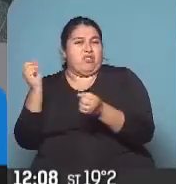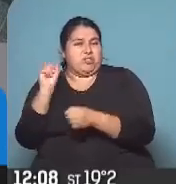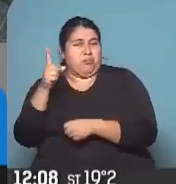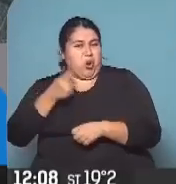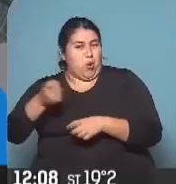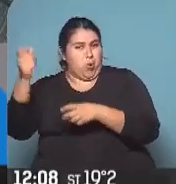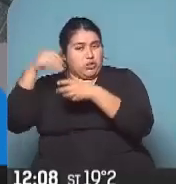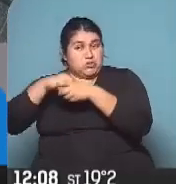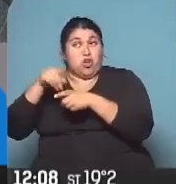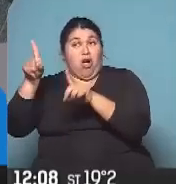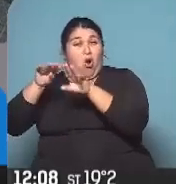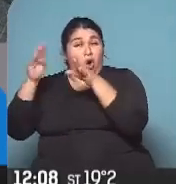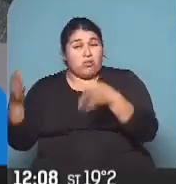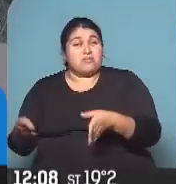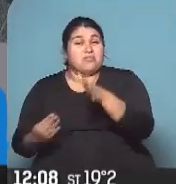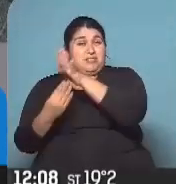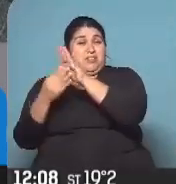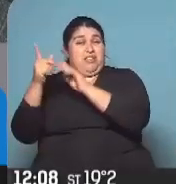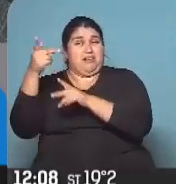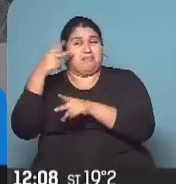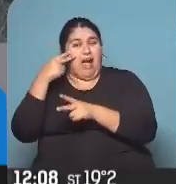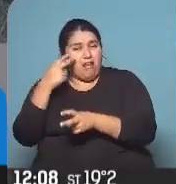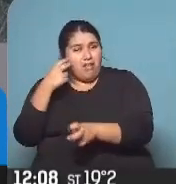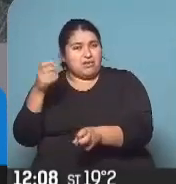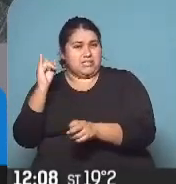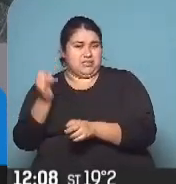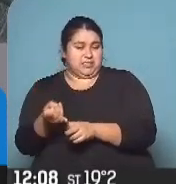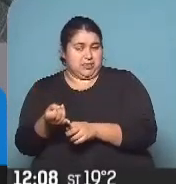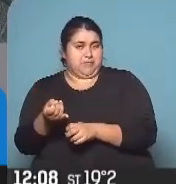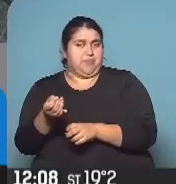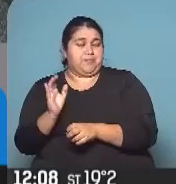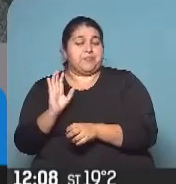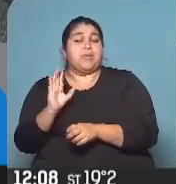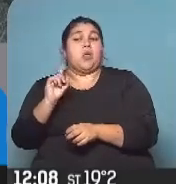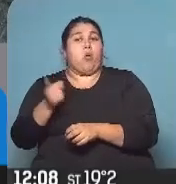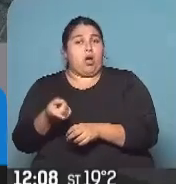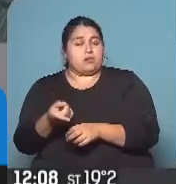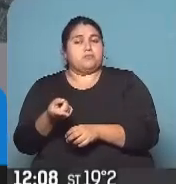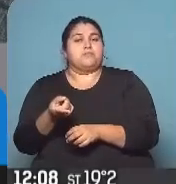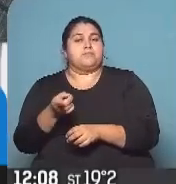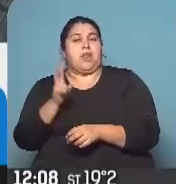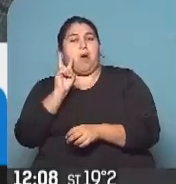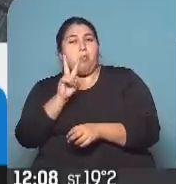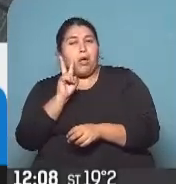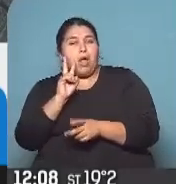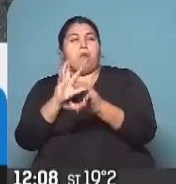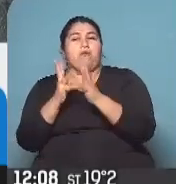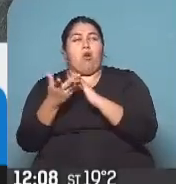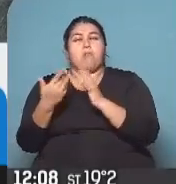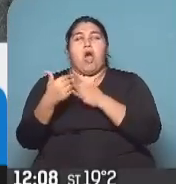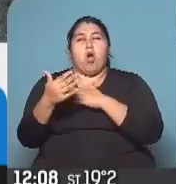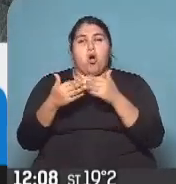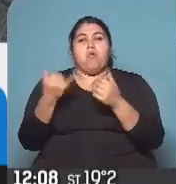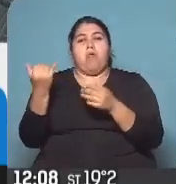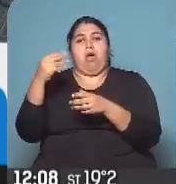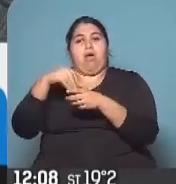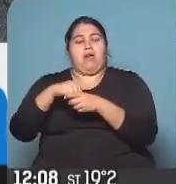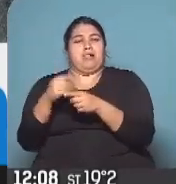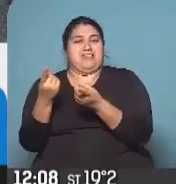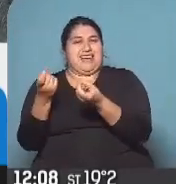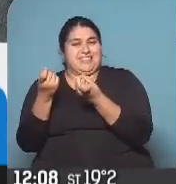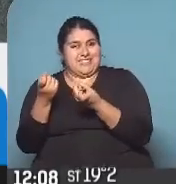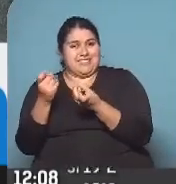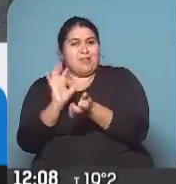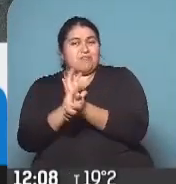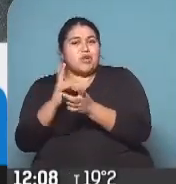analizar la Corte Suprema. Si esta imposibilidad de auditar todas las obras implica un